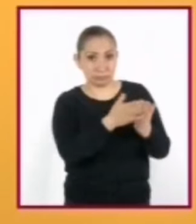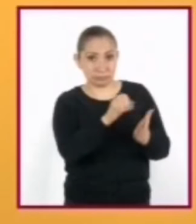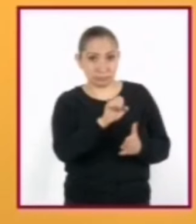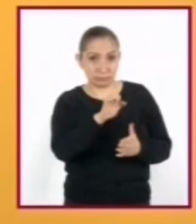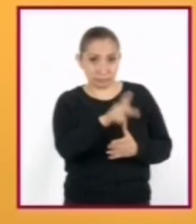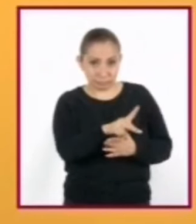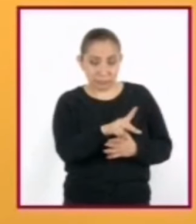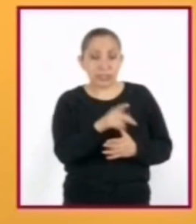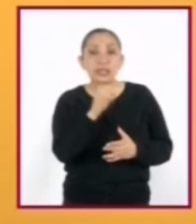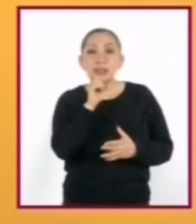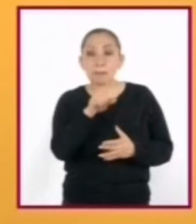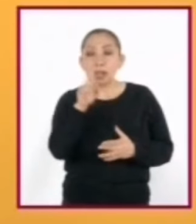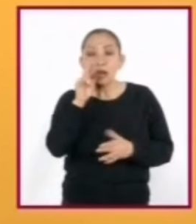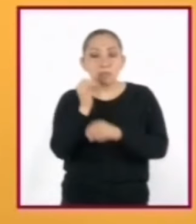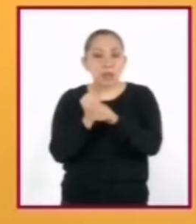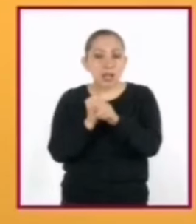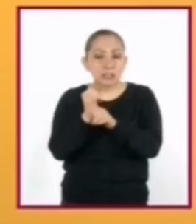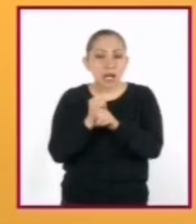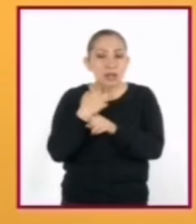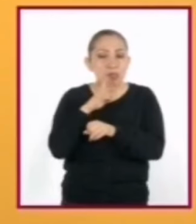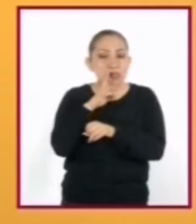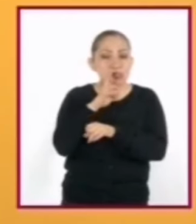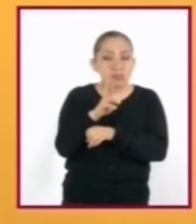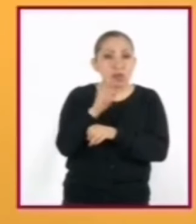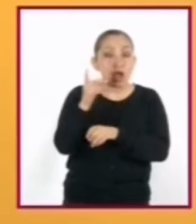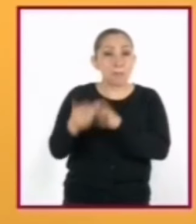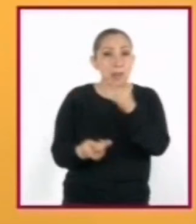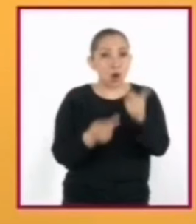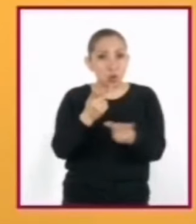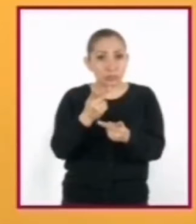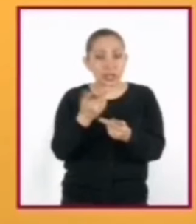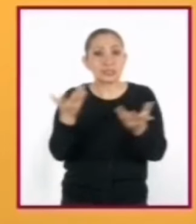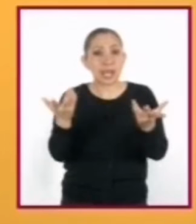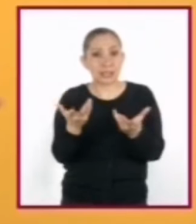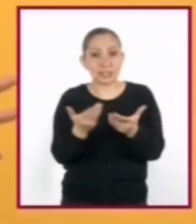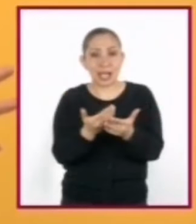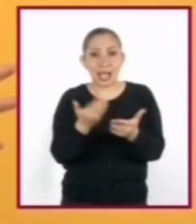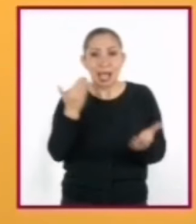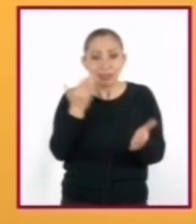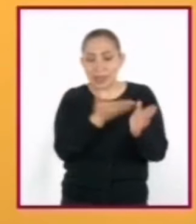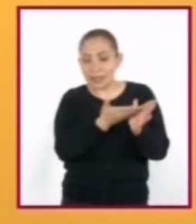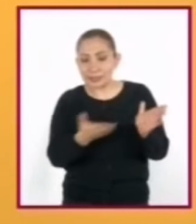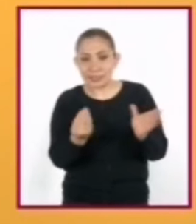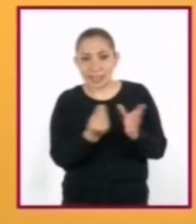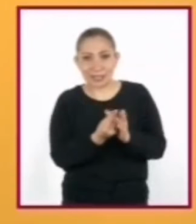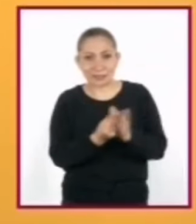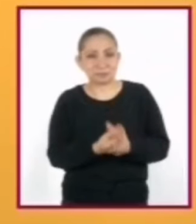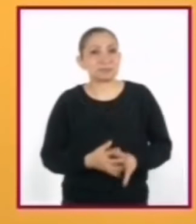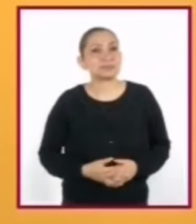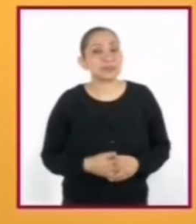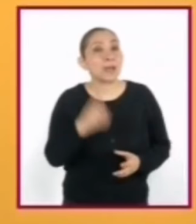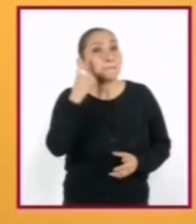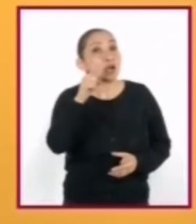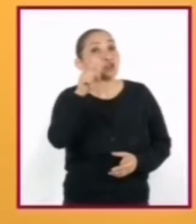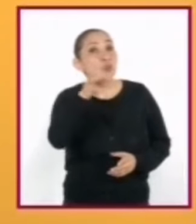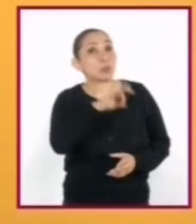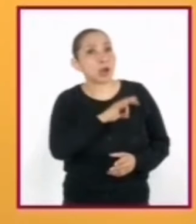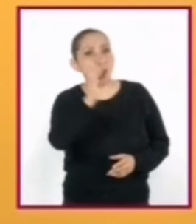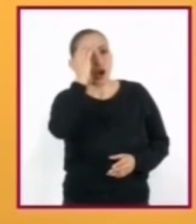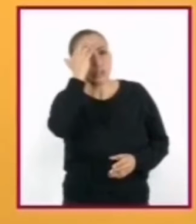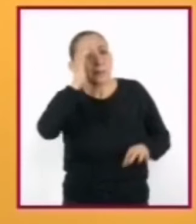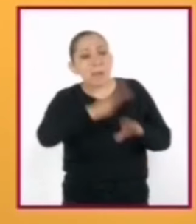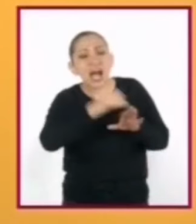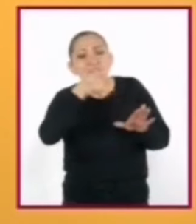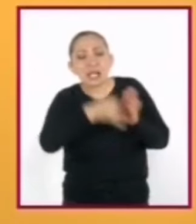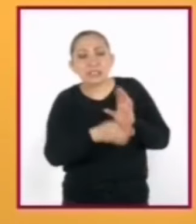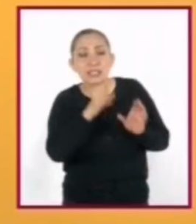de texto, así como investigar y resolver las preguntas que se realizaron a lo largo de esta sesión, para que puedan conocer